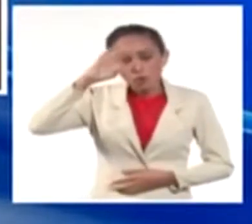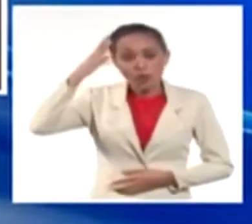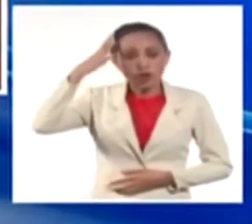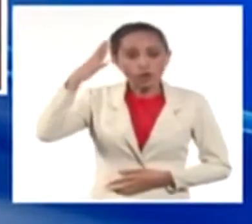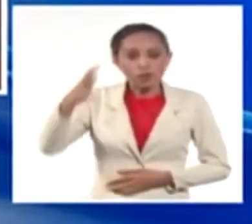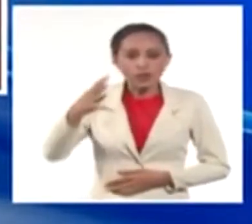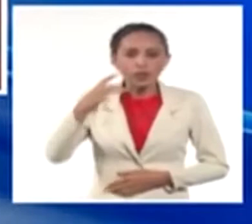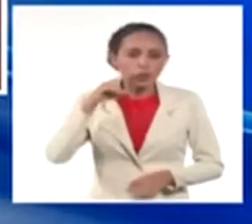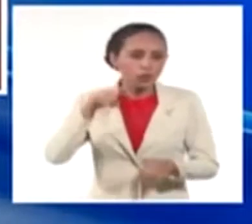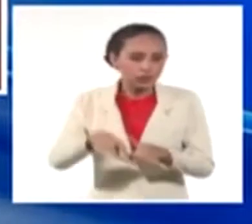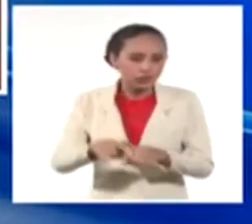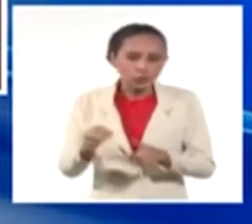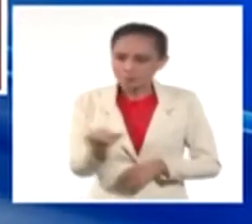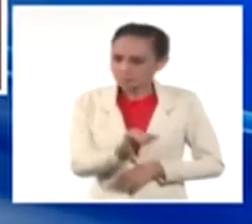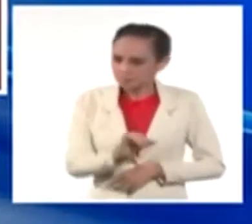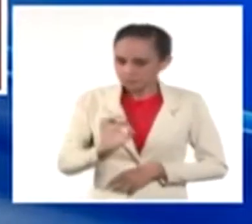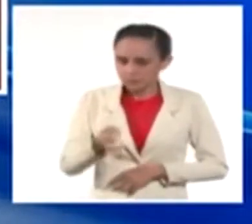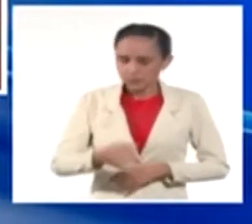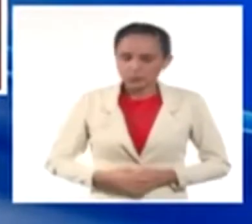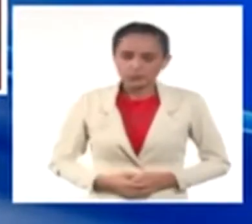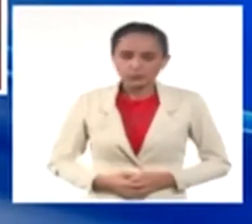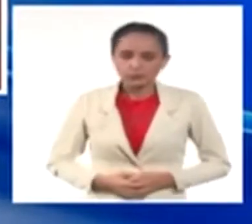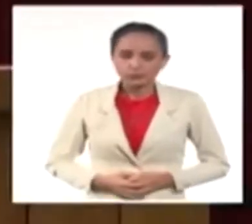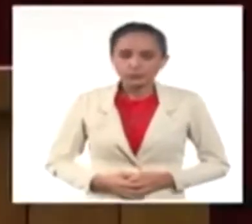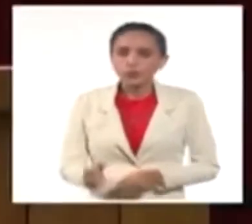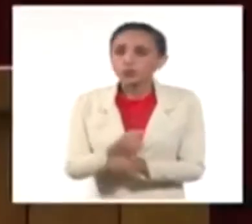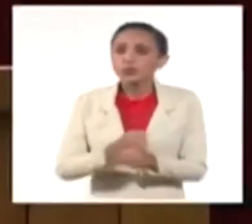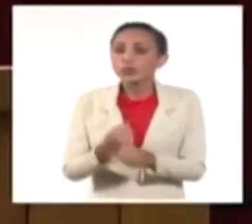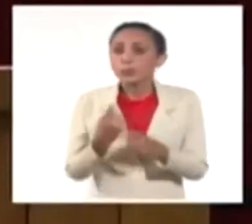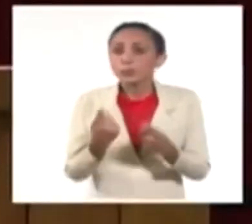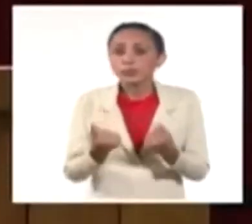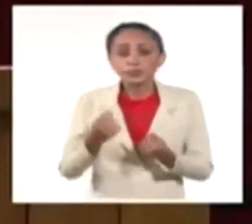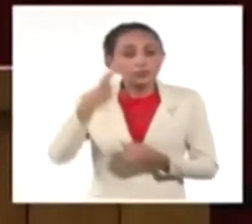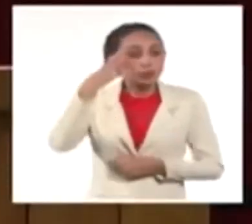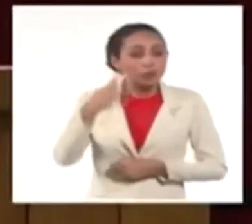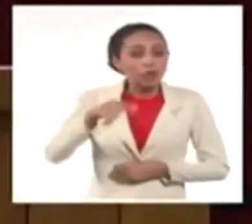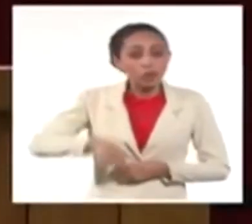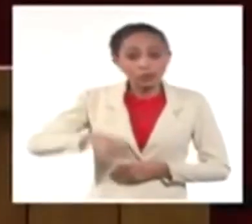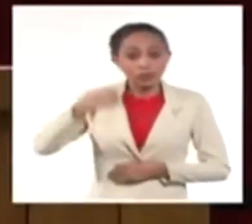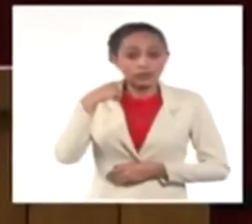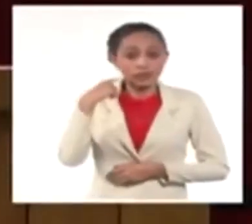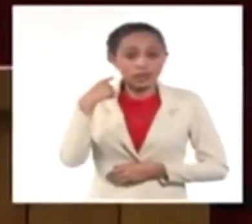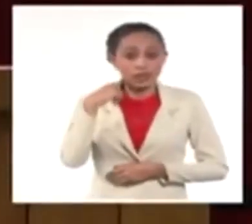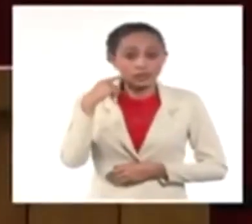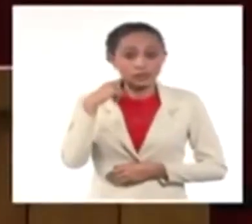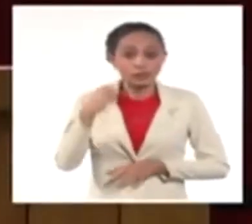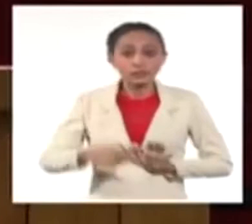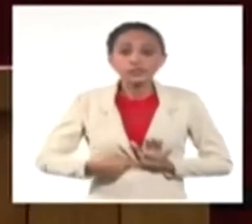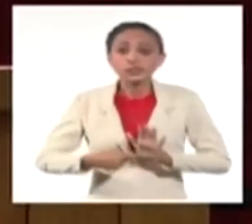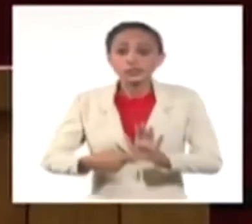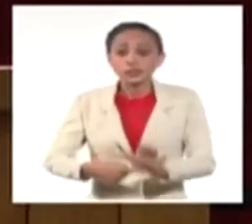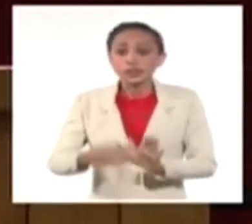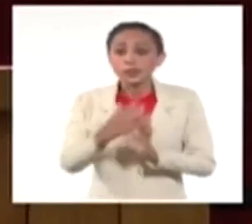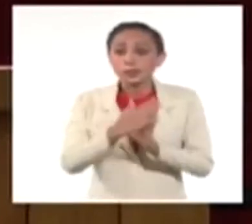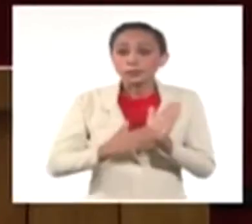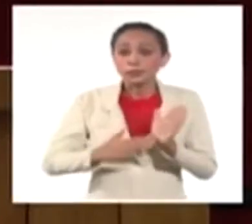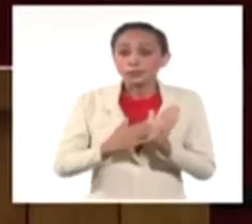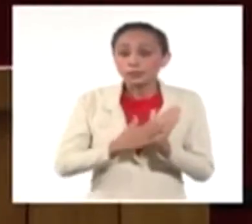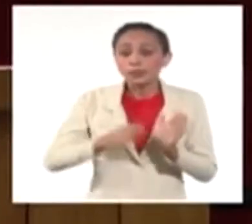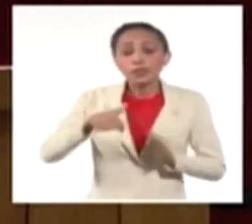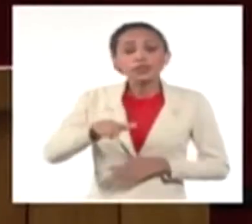común. La liquidación del presupuesto del Estado de este año, que se presenta en el mes de